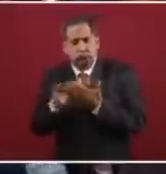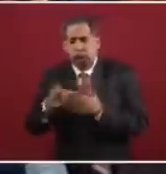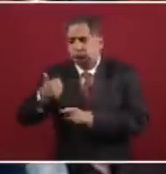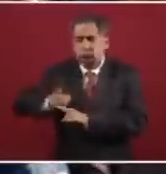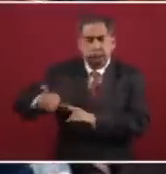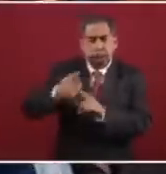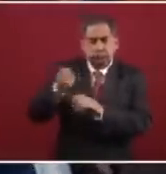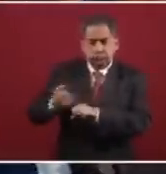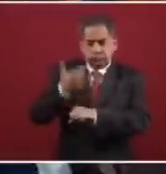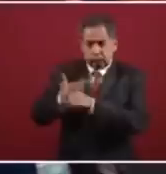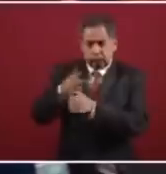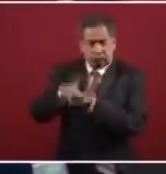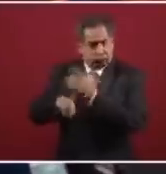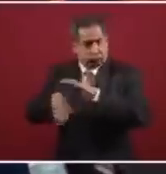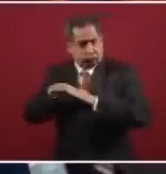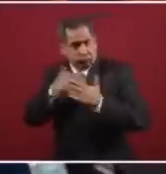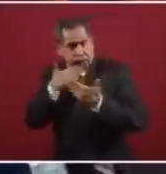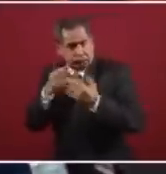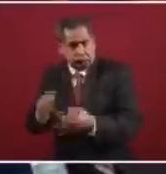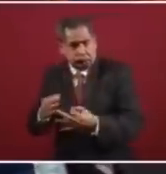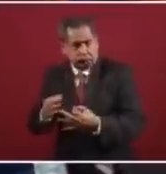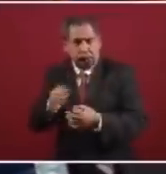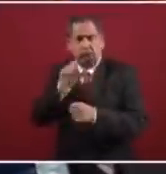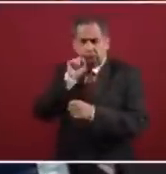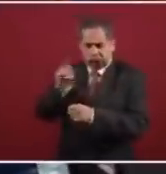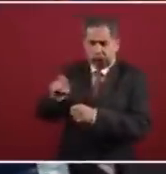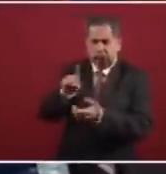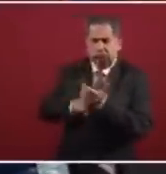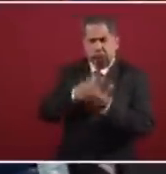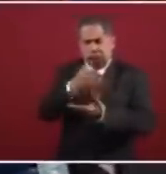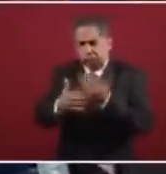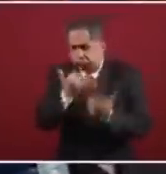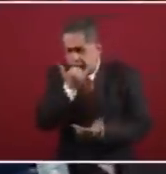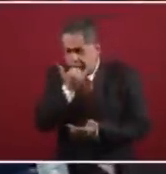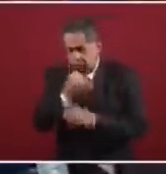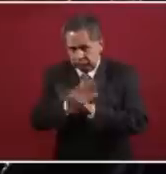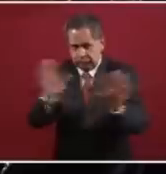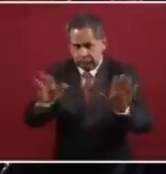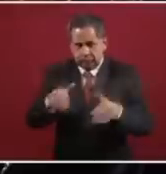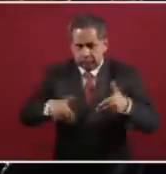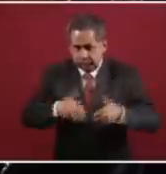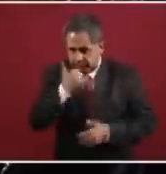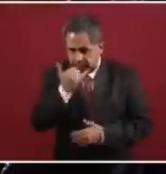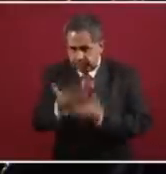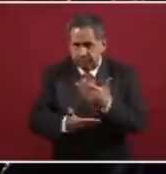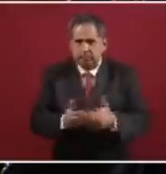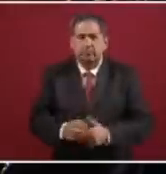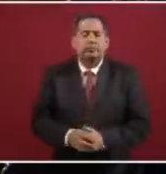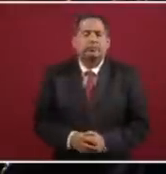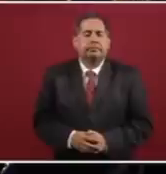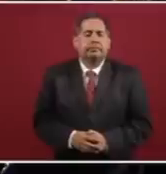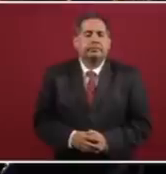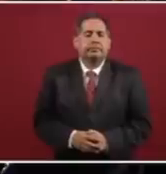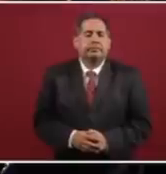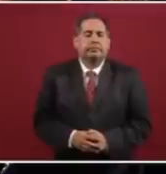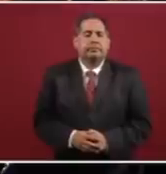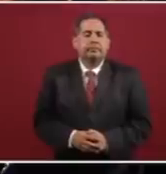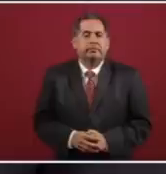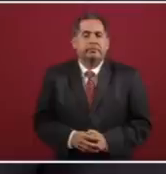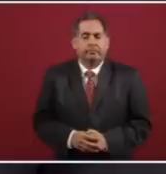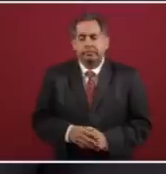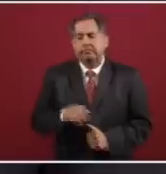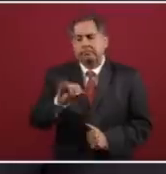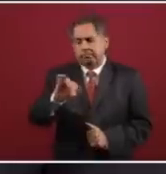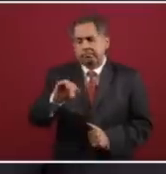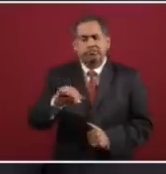secretaría estén haciendo el máximo? También hay algo que hacer. Perdón, ya no voy a voltear más. Muy bien. Mira, va a crecer